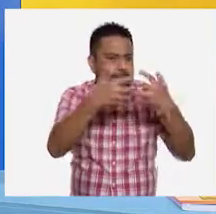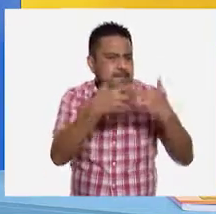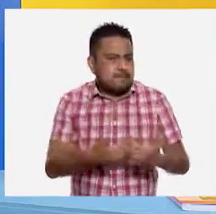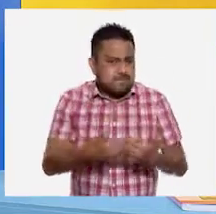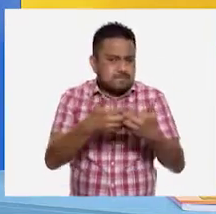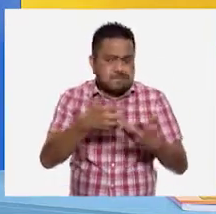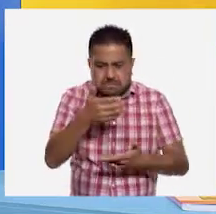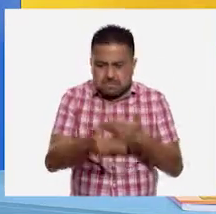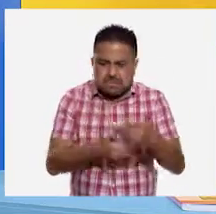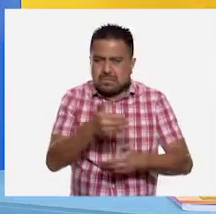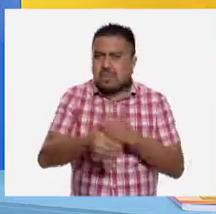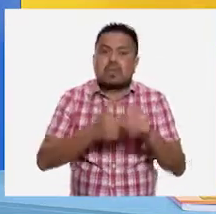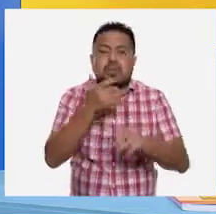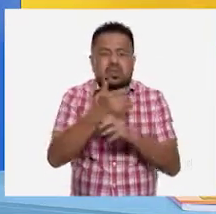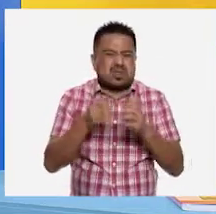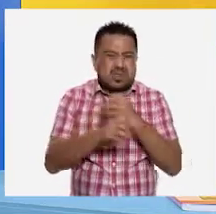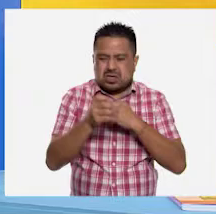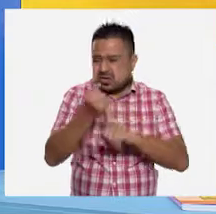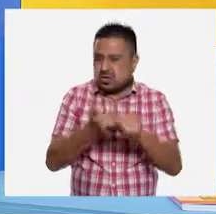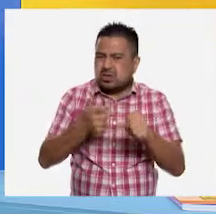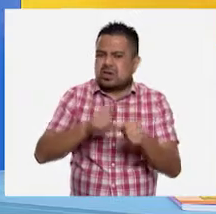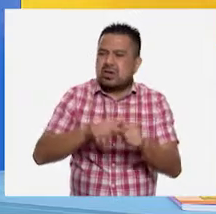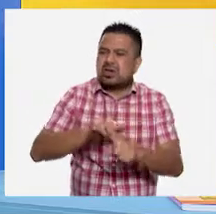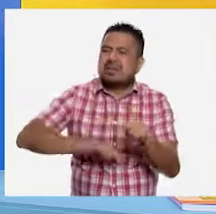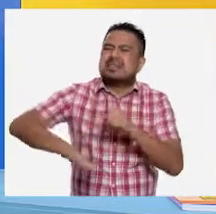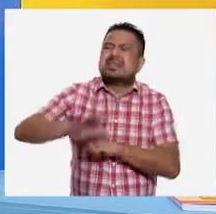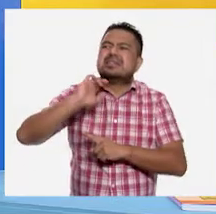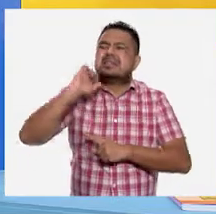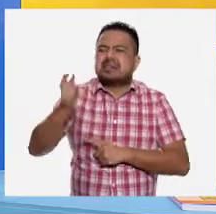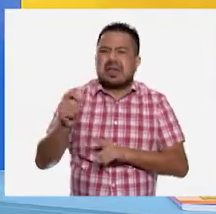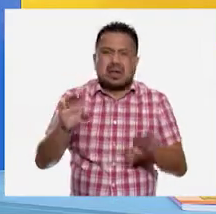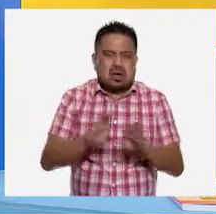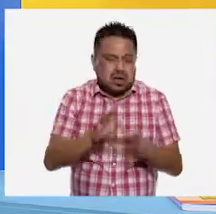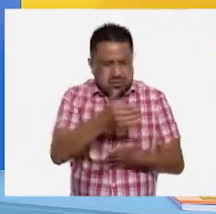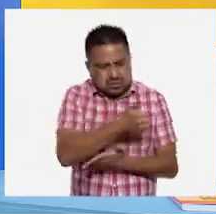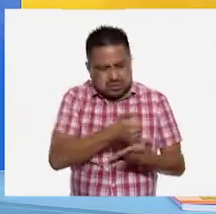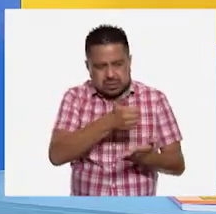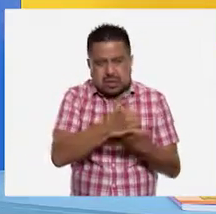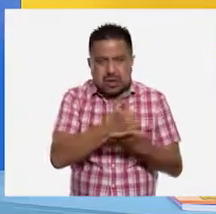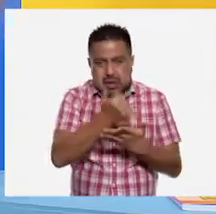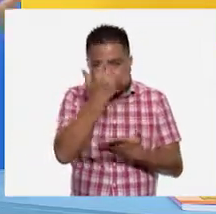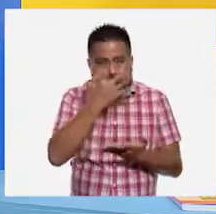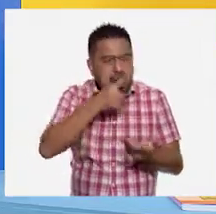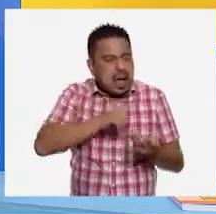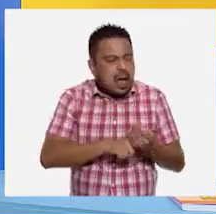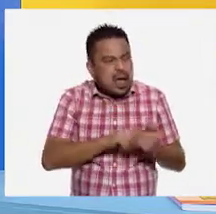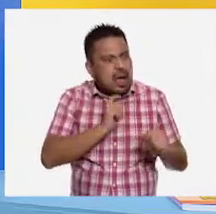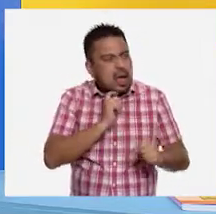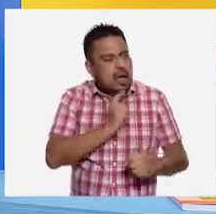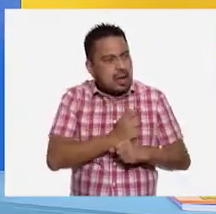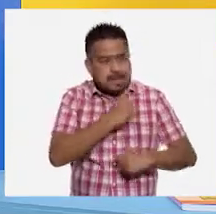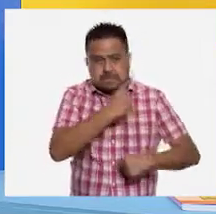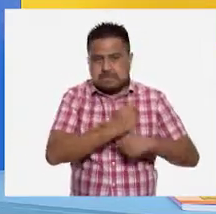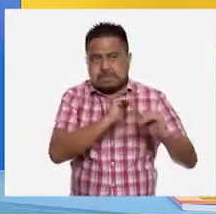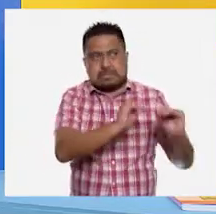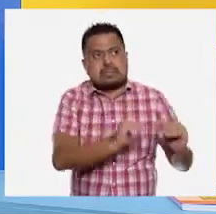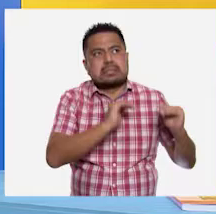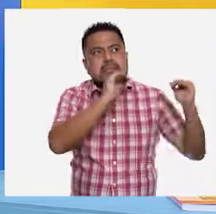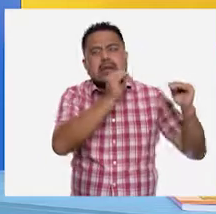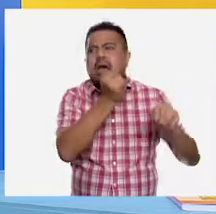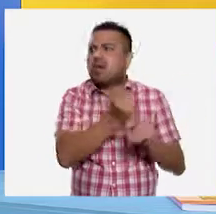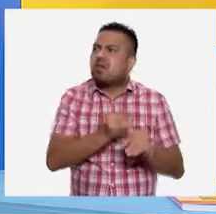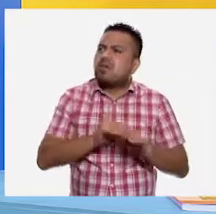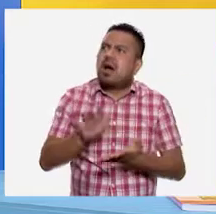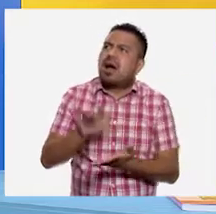industrialización. En el aspecto social, la sociedad urbana, o sea, de la ciudad, figuraba en el primer plano. La gente se informaba por